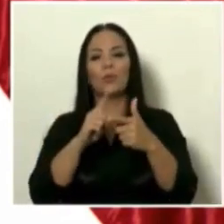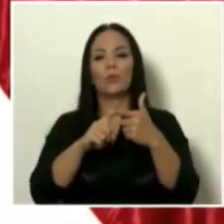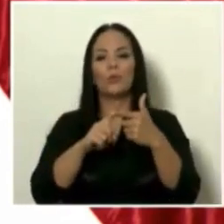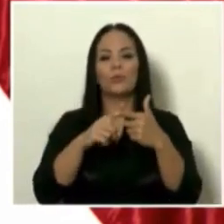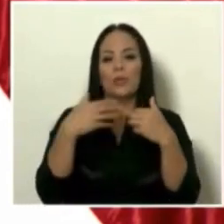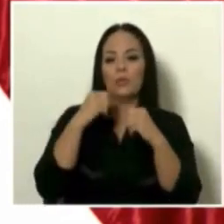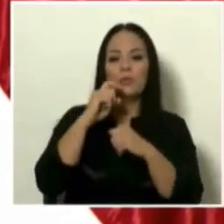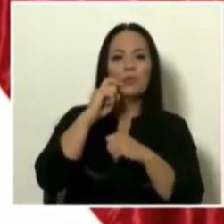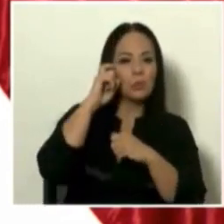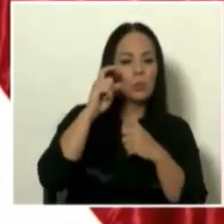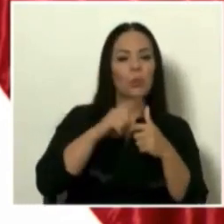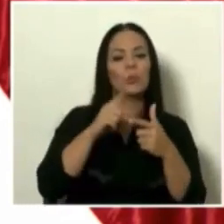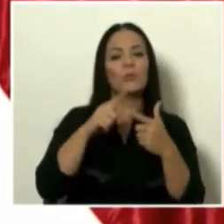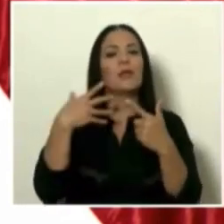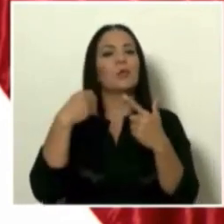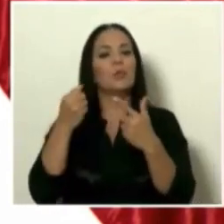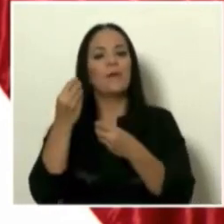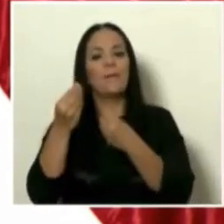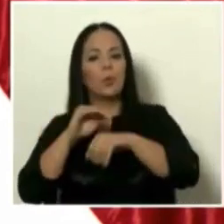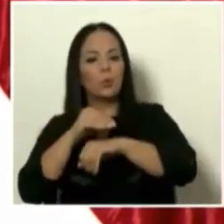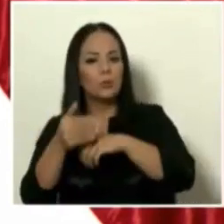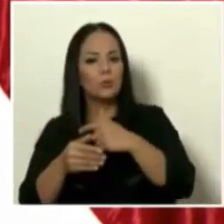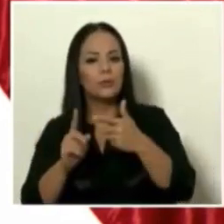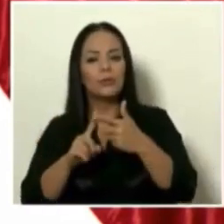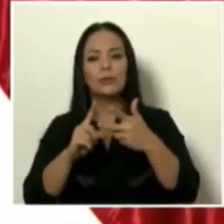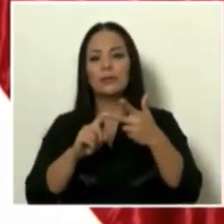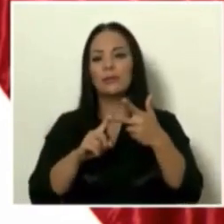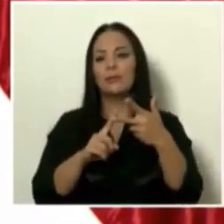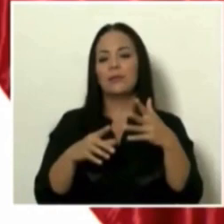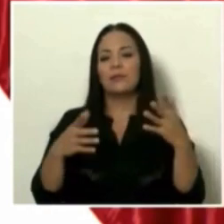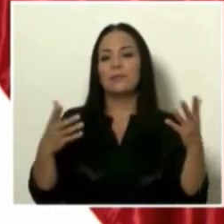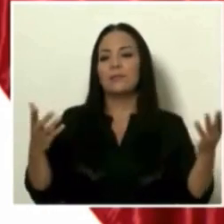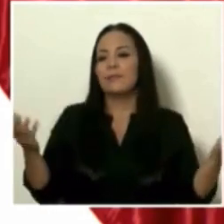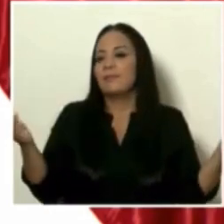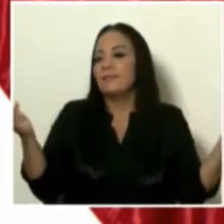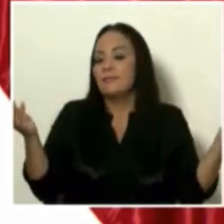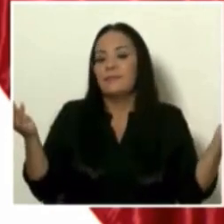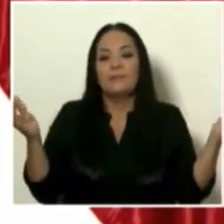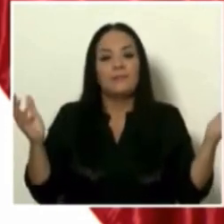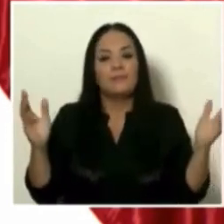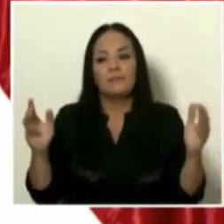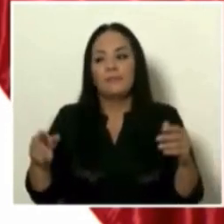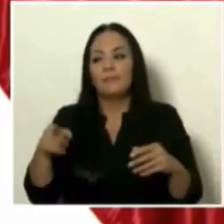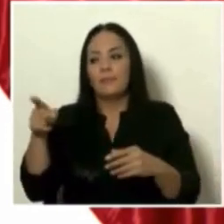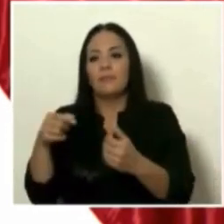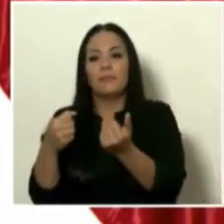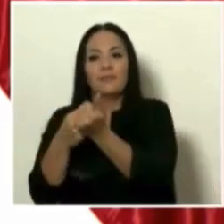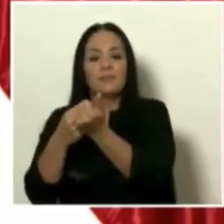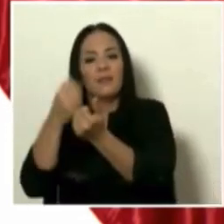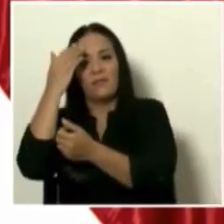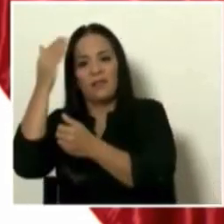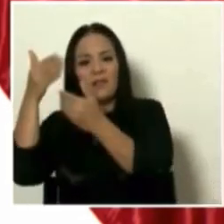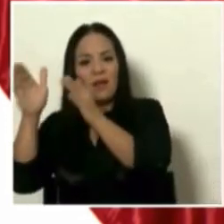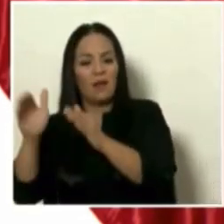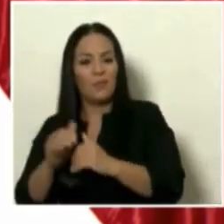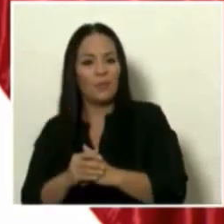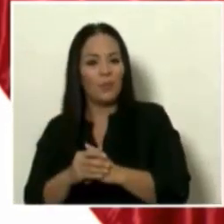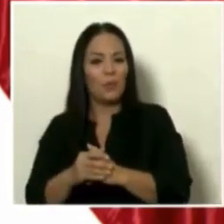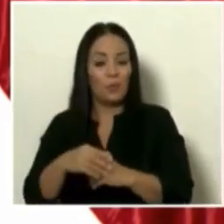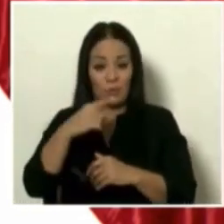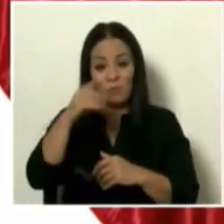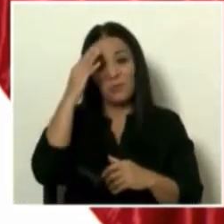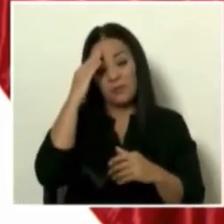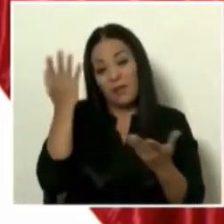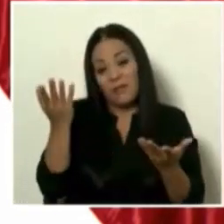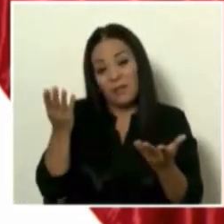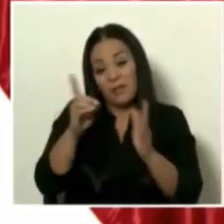salud reproductiva al título de... Votó a favor de Frente Amplio, usted sabe qué tipo de derechos de esa